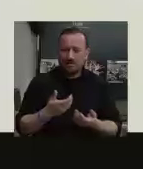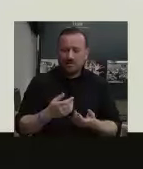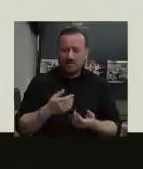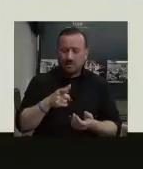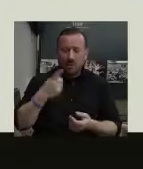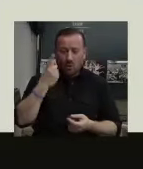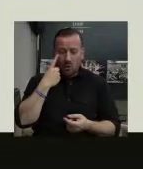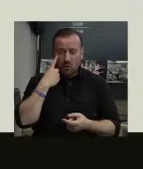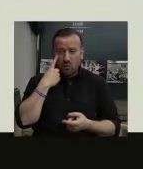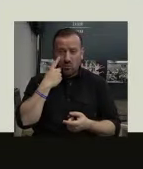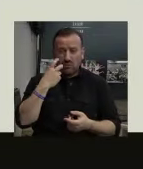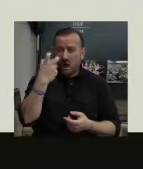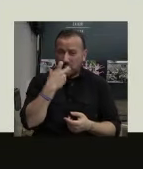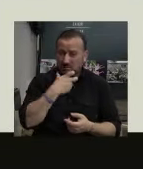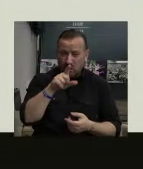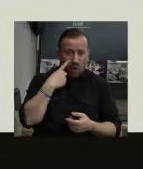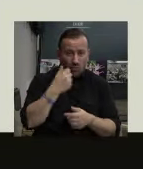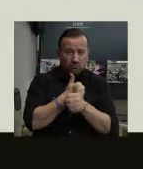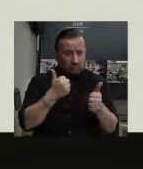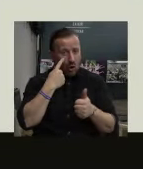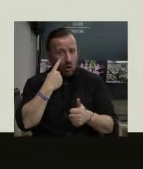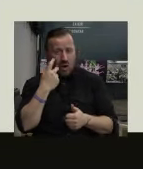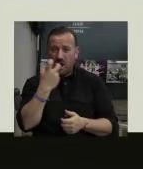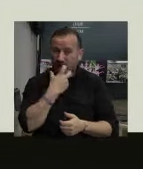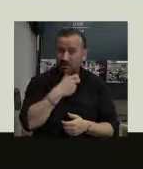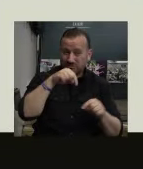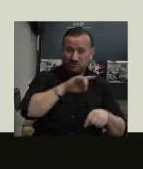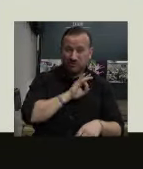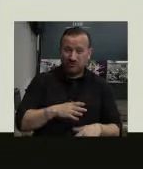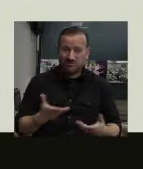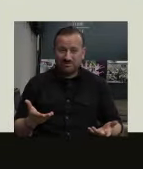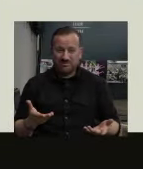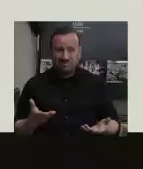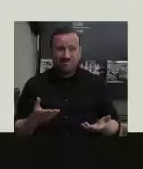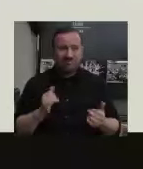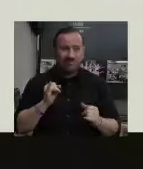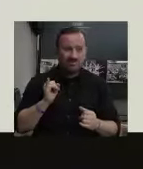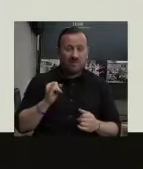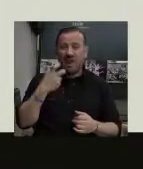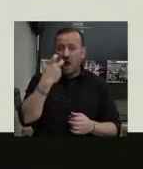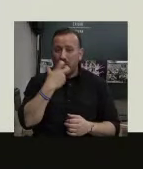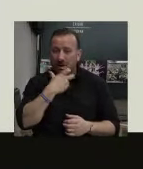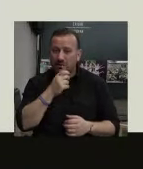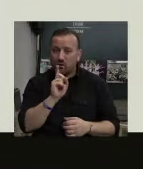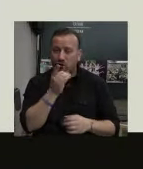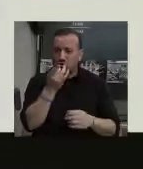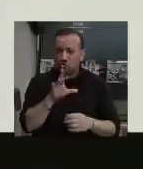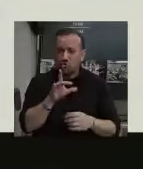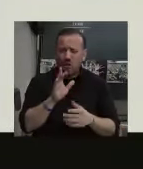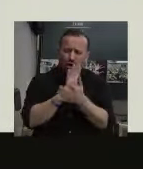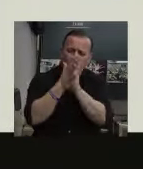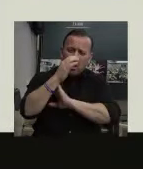ustedes conocen de manzanas que creo que todos son expertos manzan nolog cierto saben que las Manzanas no vienen todo el